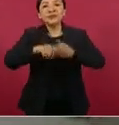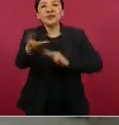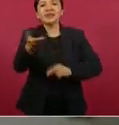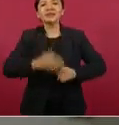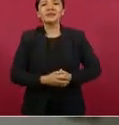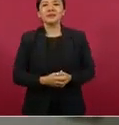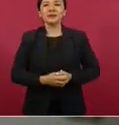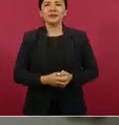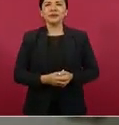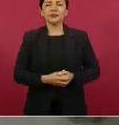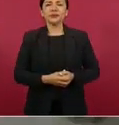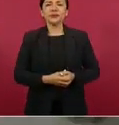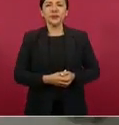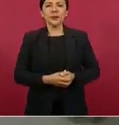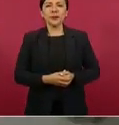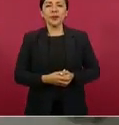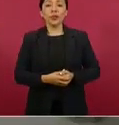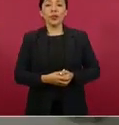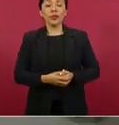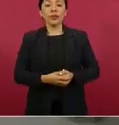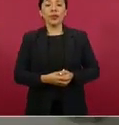Ah, adelante.